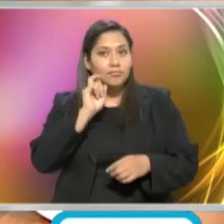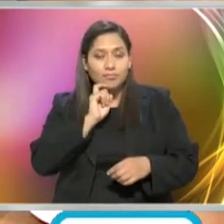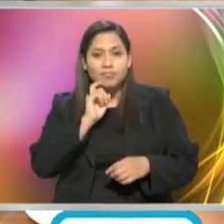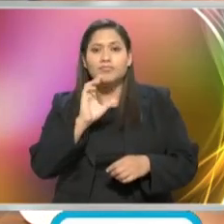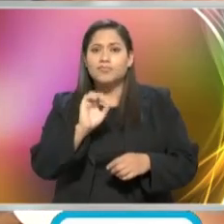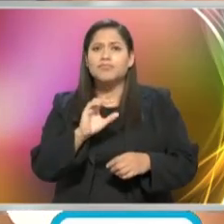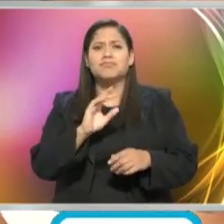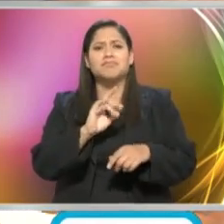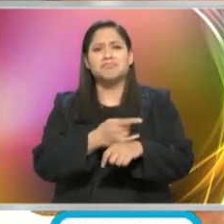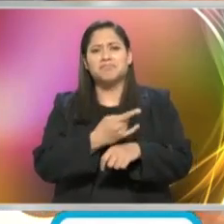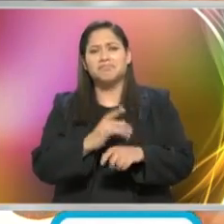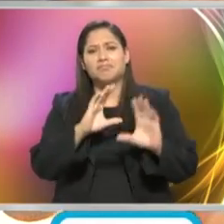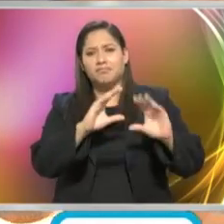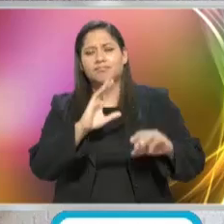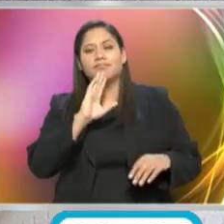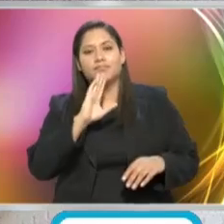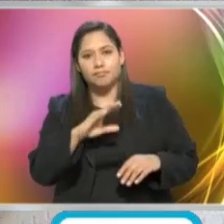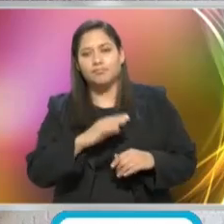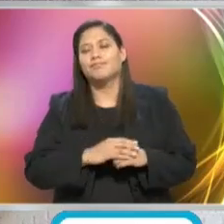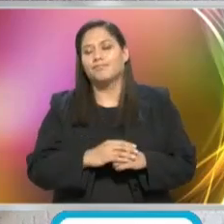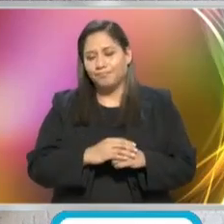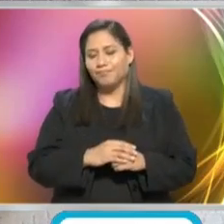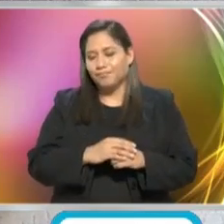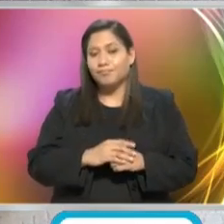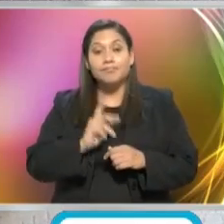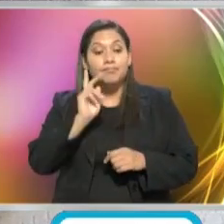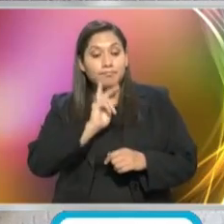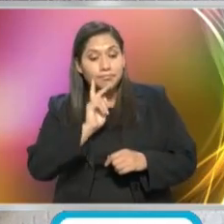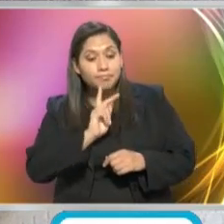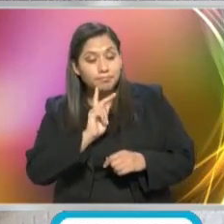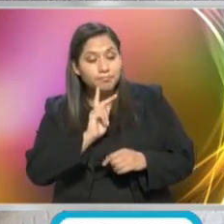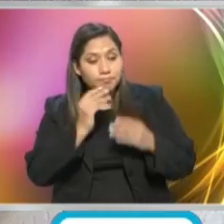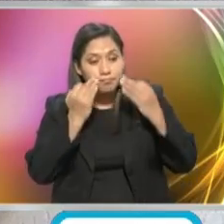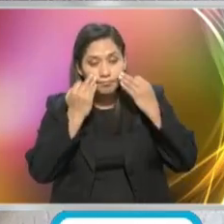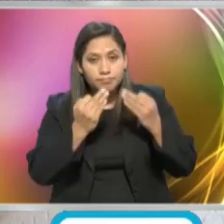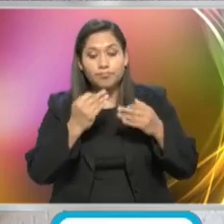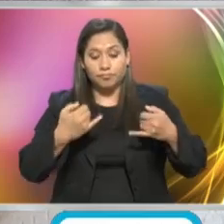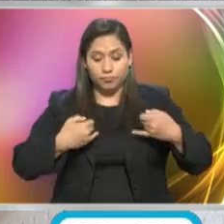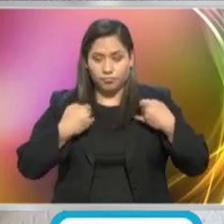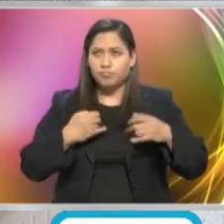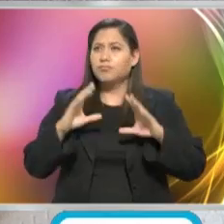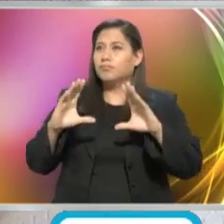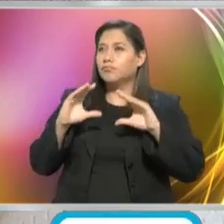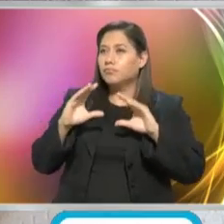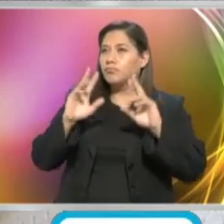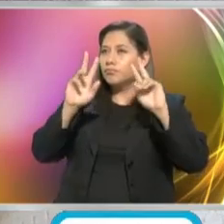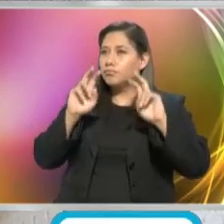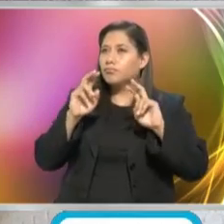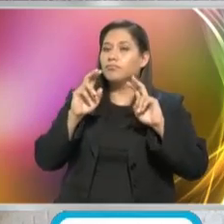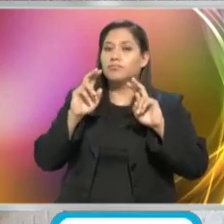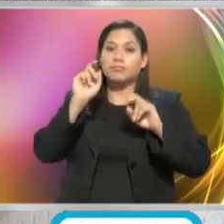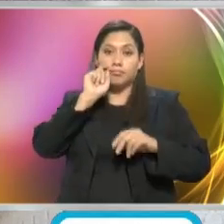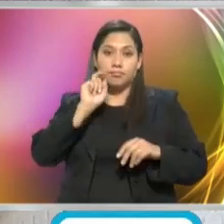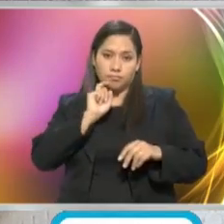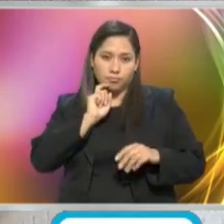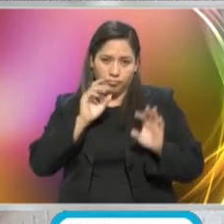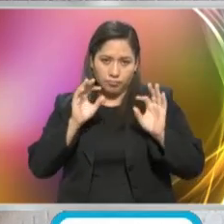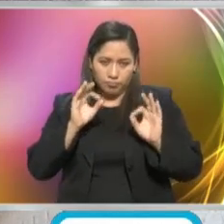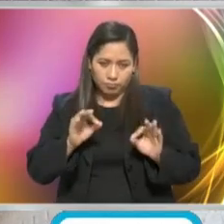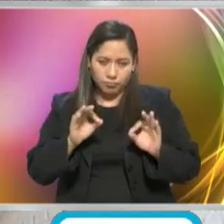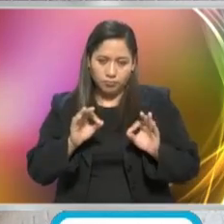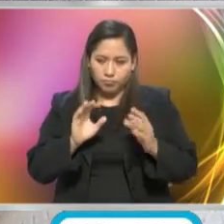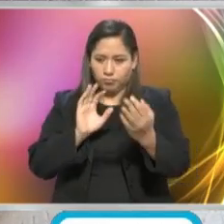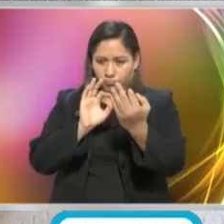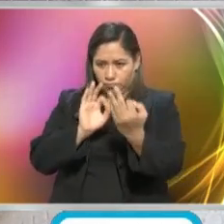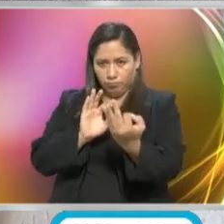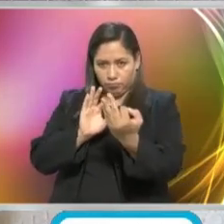es mala. Así es, fíjate que se ha comprobado que los jóvenes que reciben educación sexual formalmente hablando, porque te